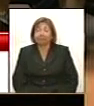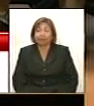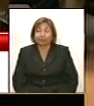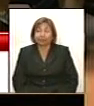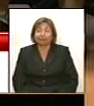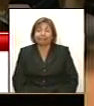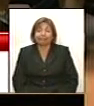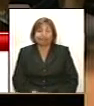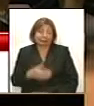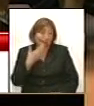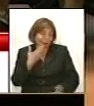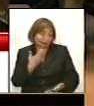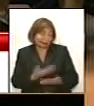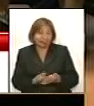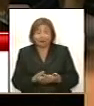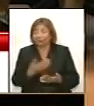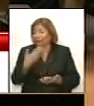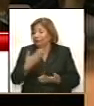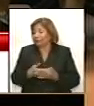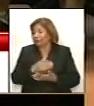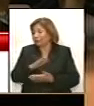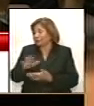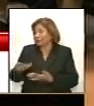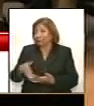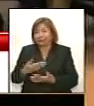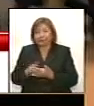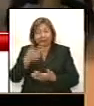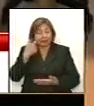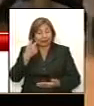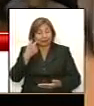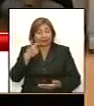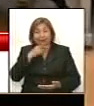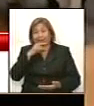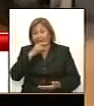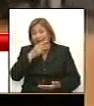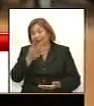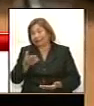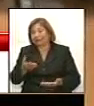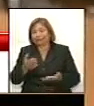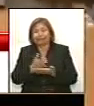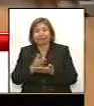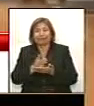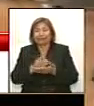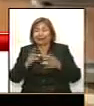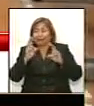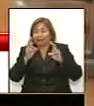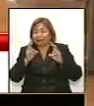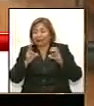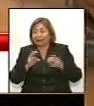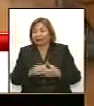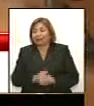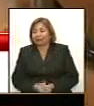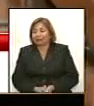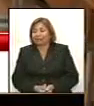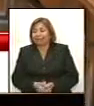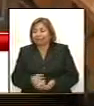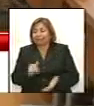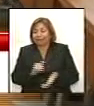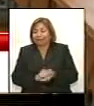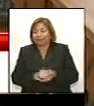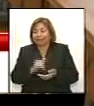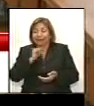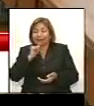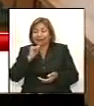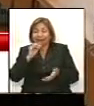Bueno, muchísimas gracias a todas y a todos por su participación. Hay algunos temas que quedan